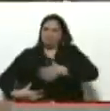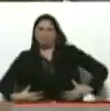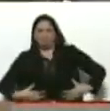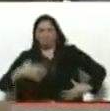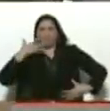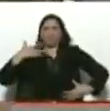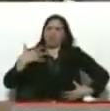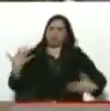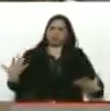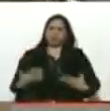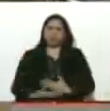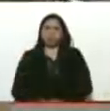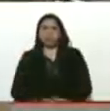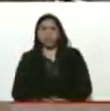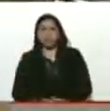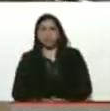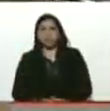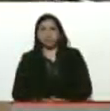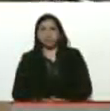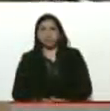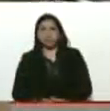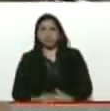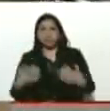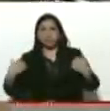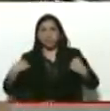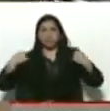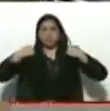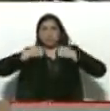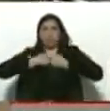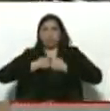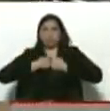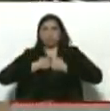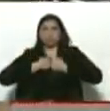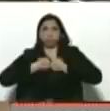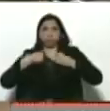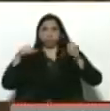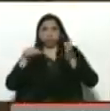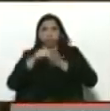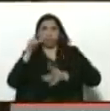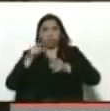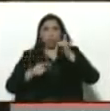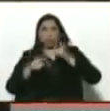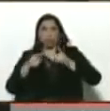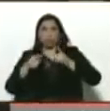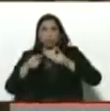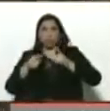cual. Y aquí están chalecos, donde algunos blindados,